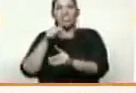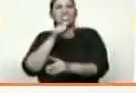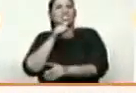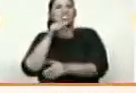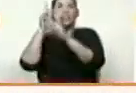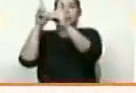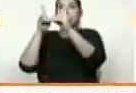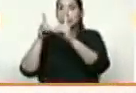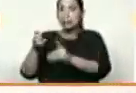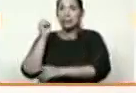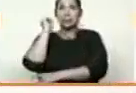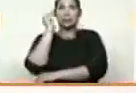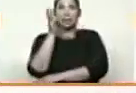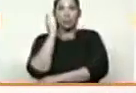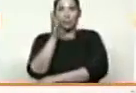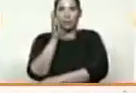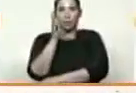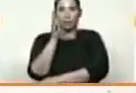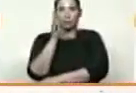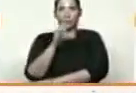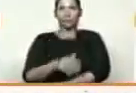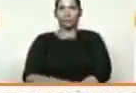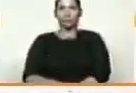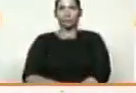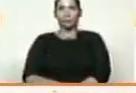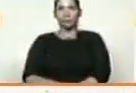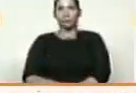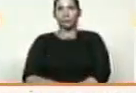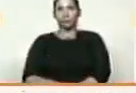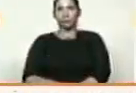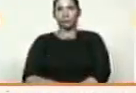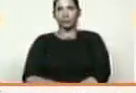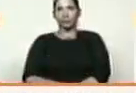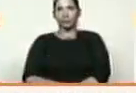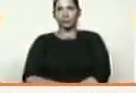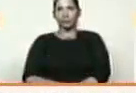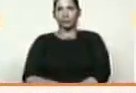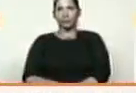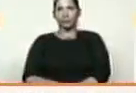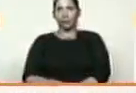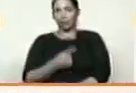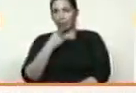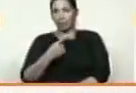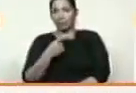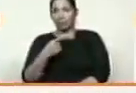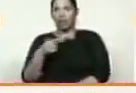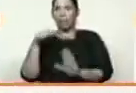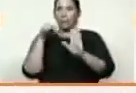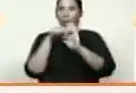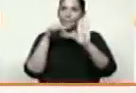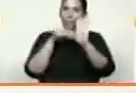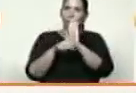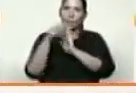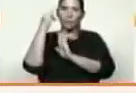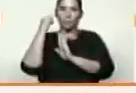A nosotros nos queda entonces, si seguimos el parámetro bolivariano